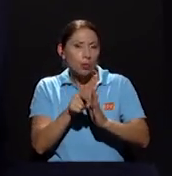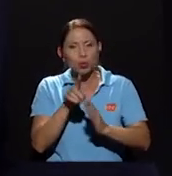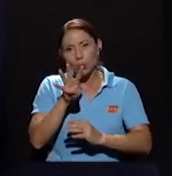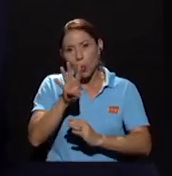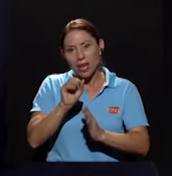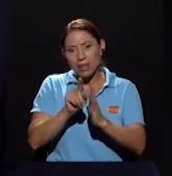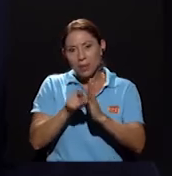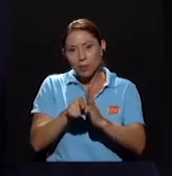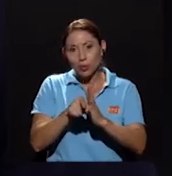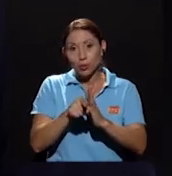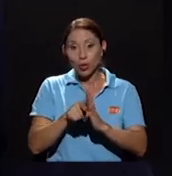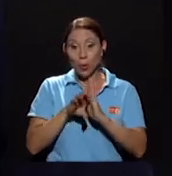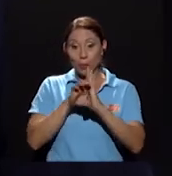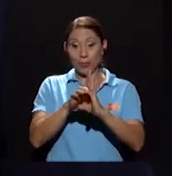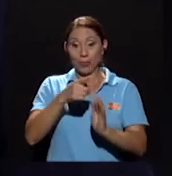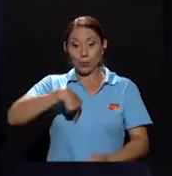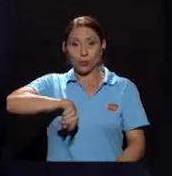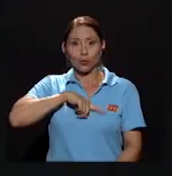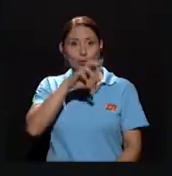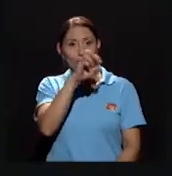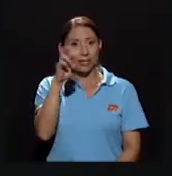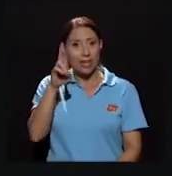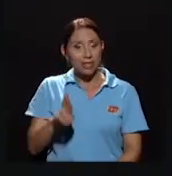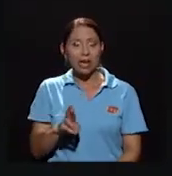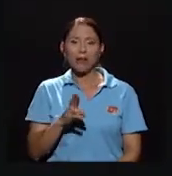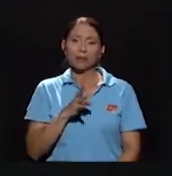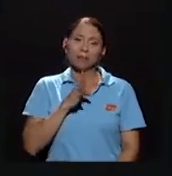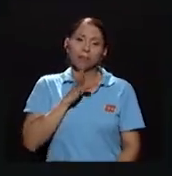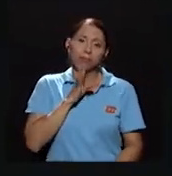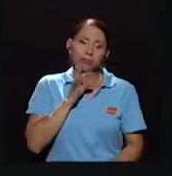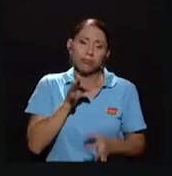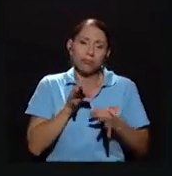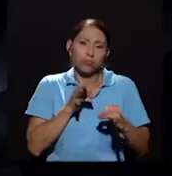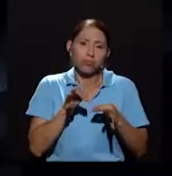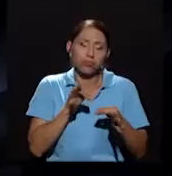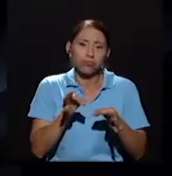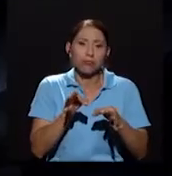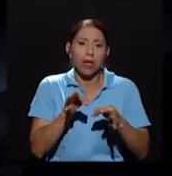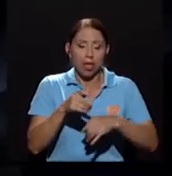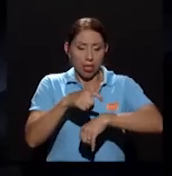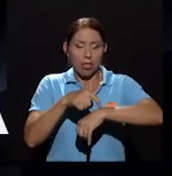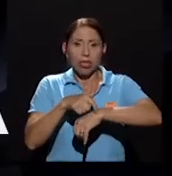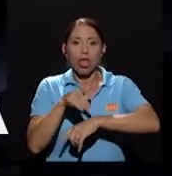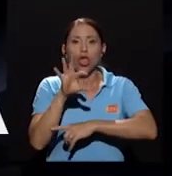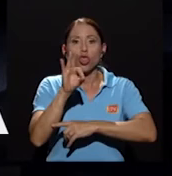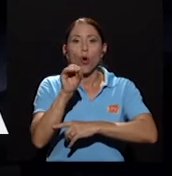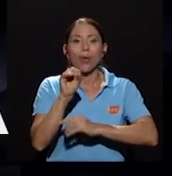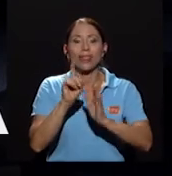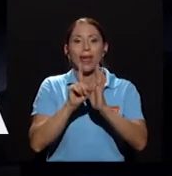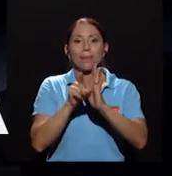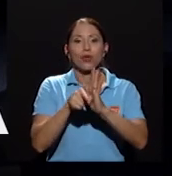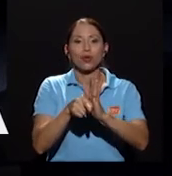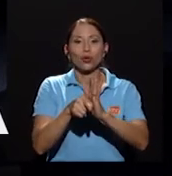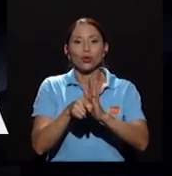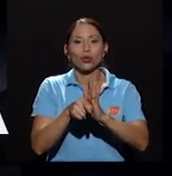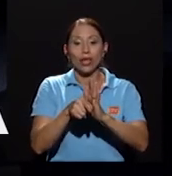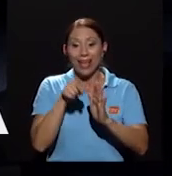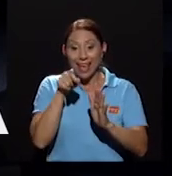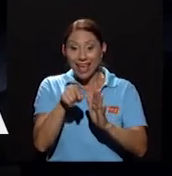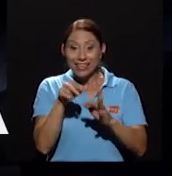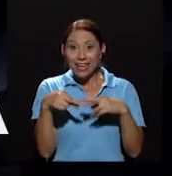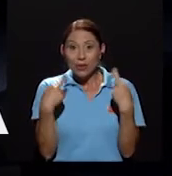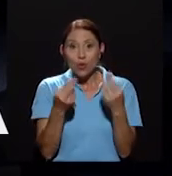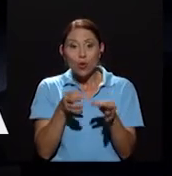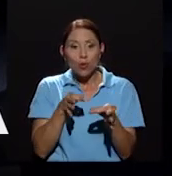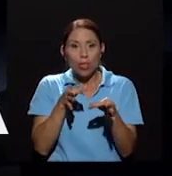duramos 90 minutos y prácticamente tuvieron que extender la sesión porque el interés que había